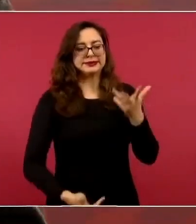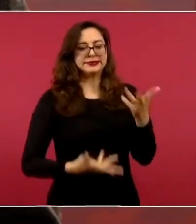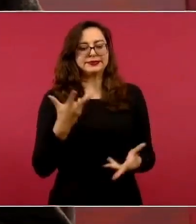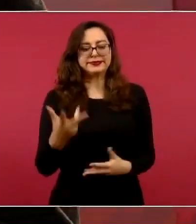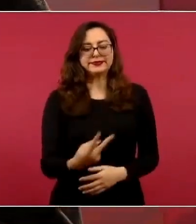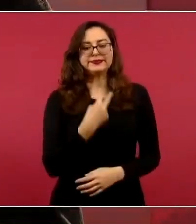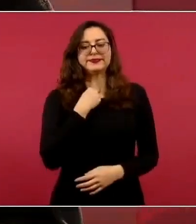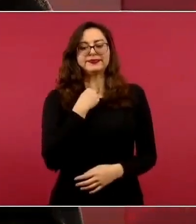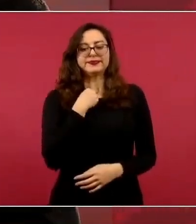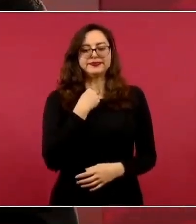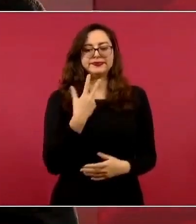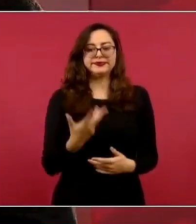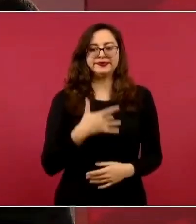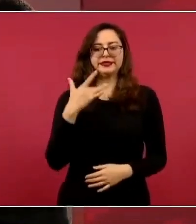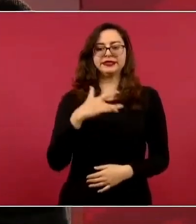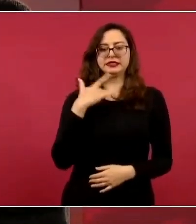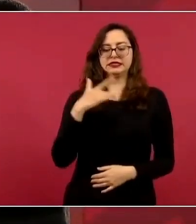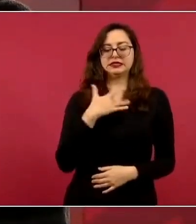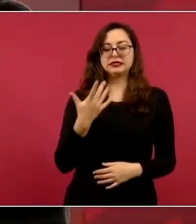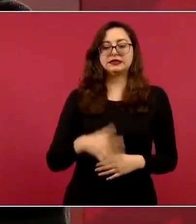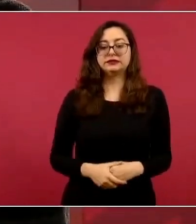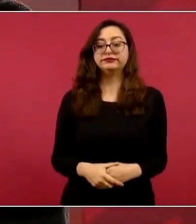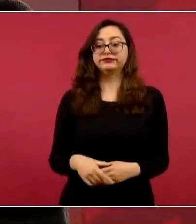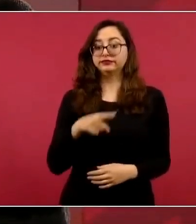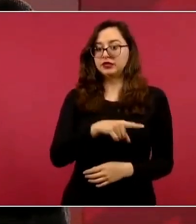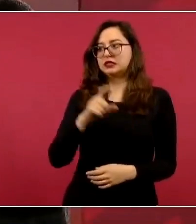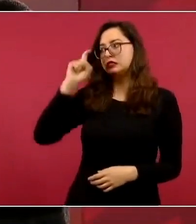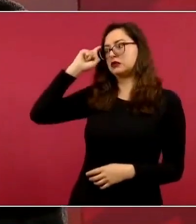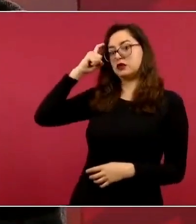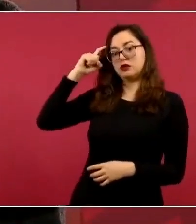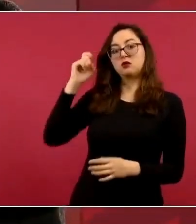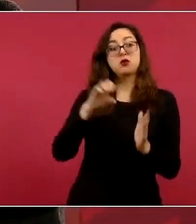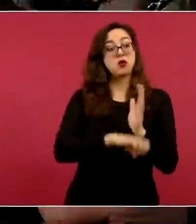muy enojado. Calles.